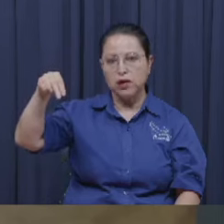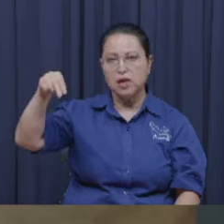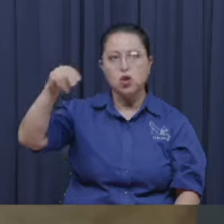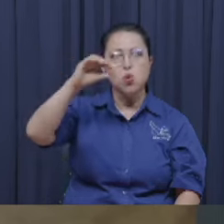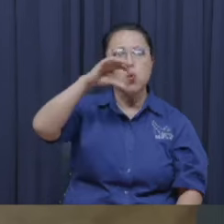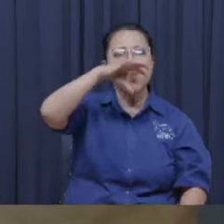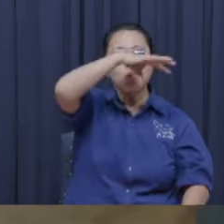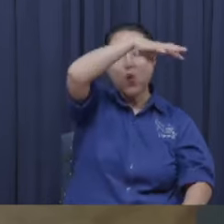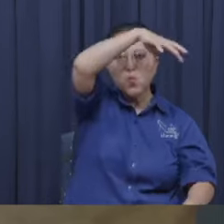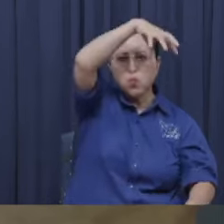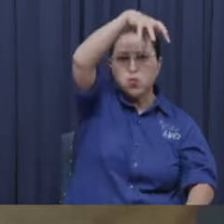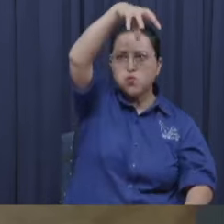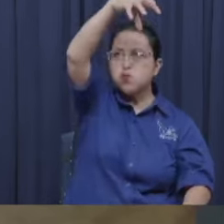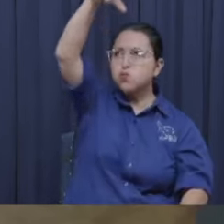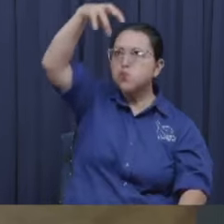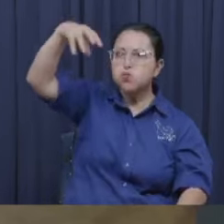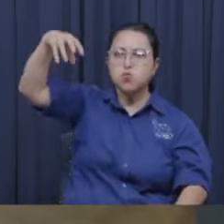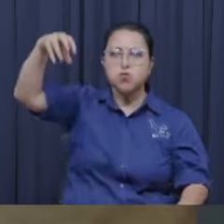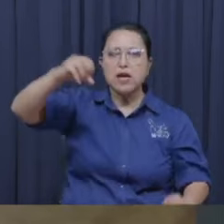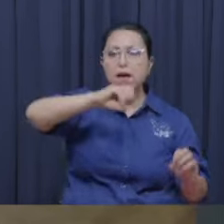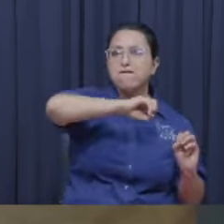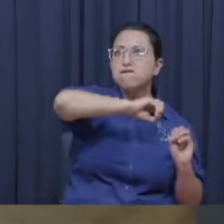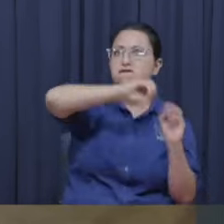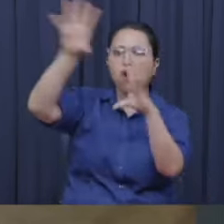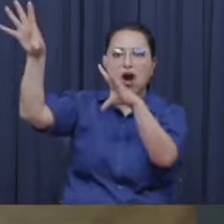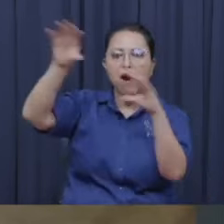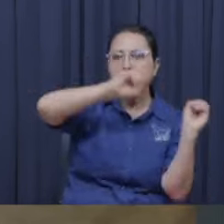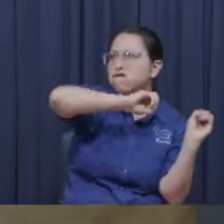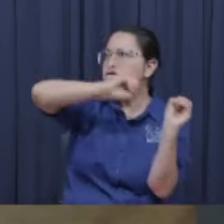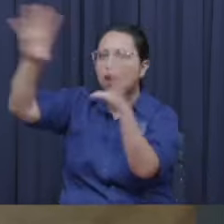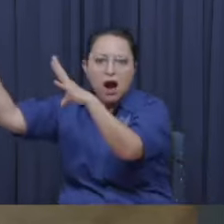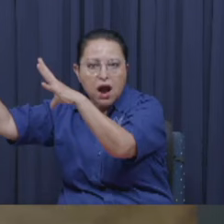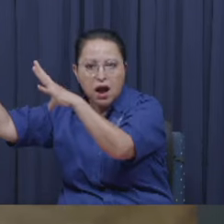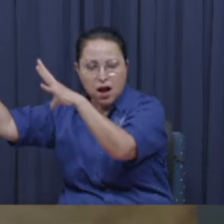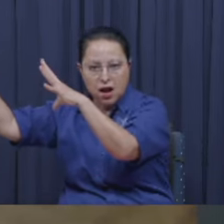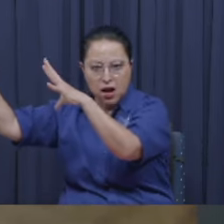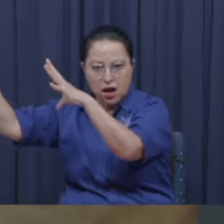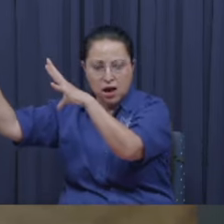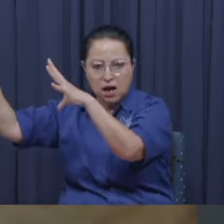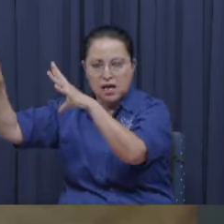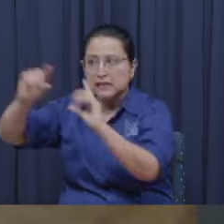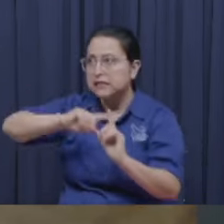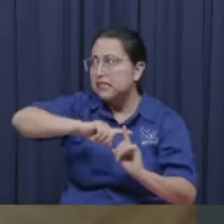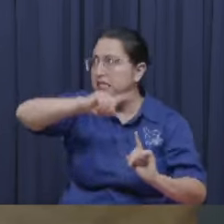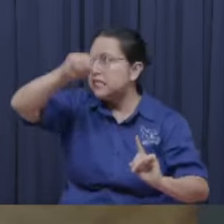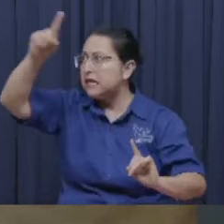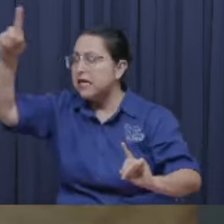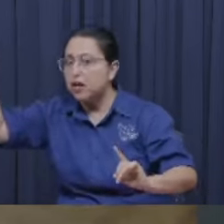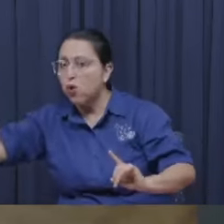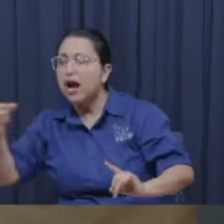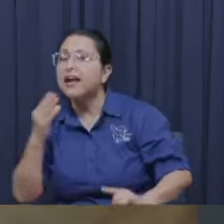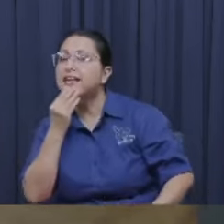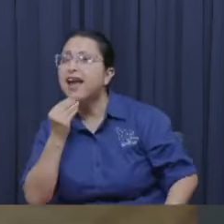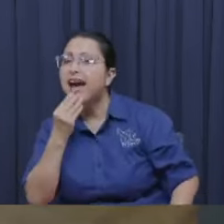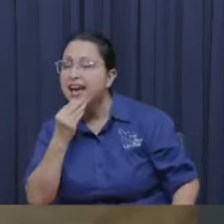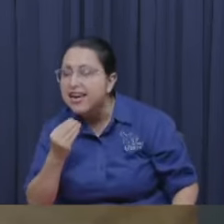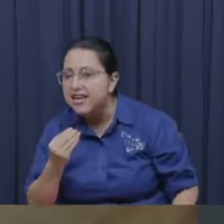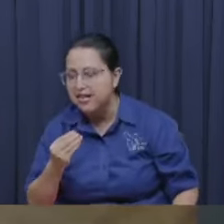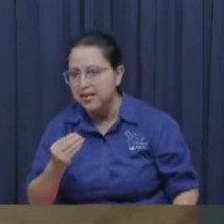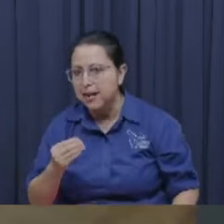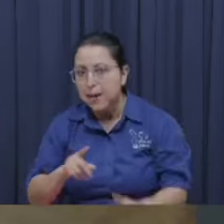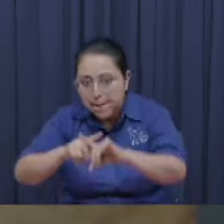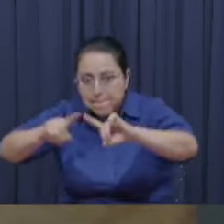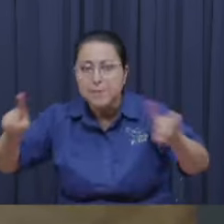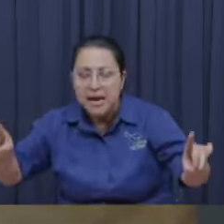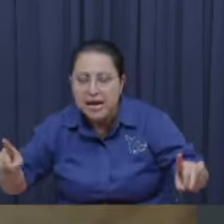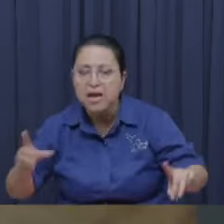equipados salieron desde Irán hacia Tel Aviv. Se dice que el 99% fueron